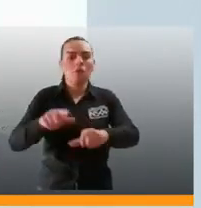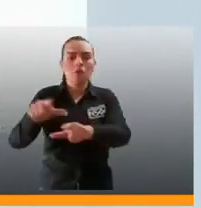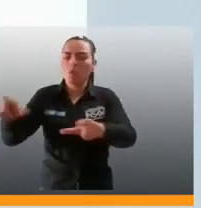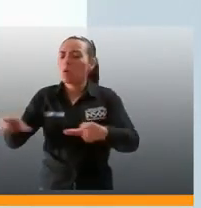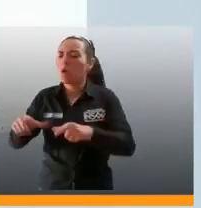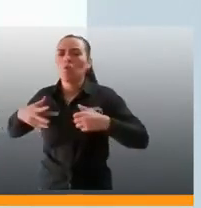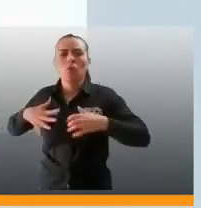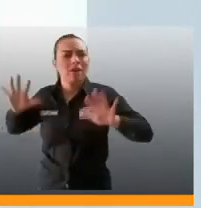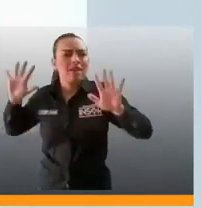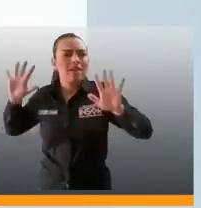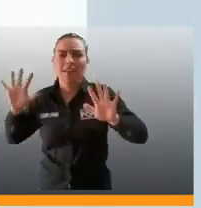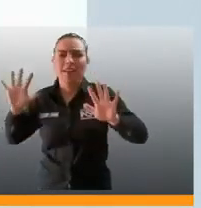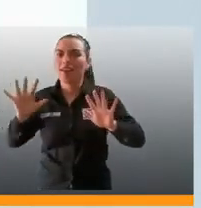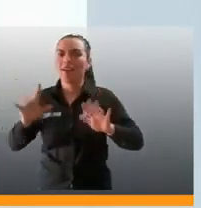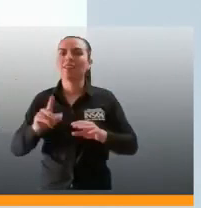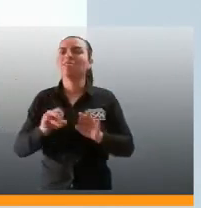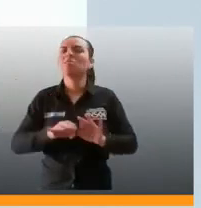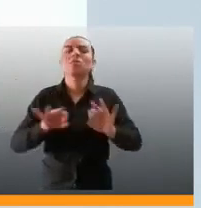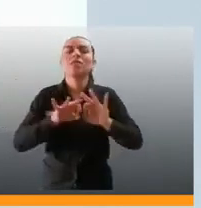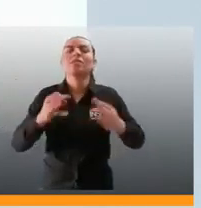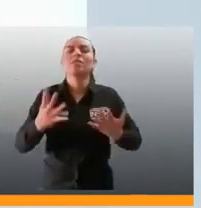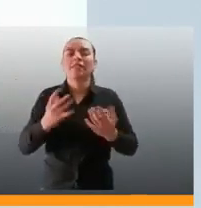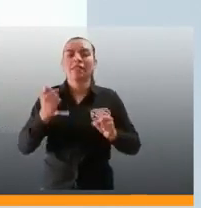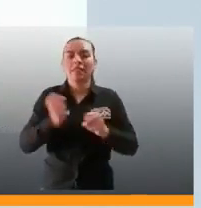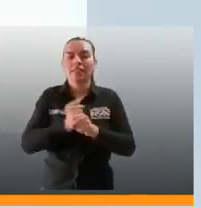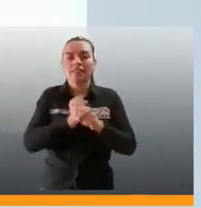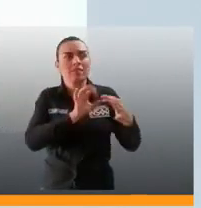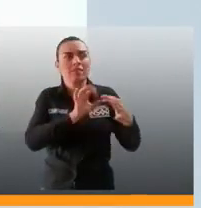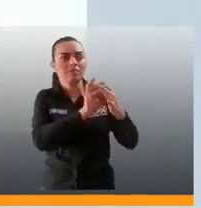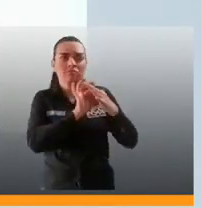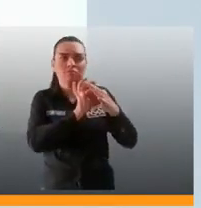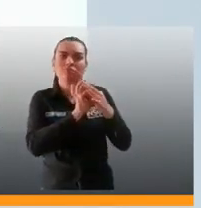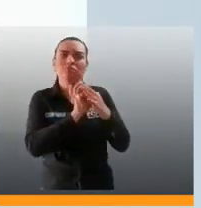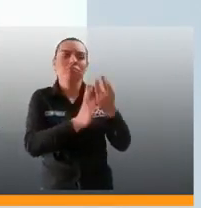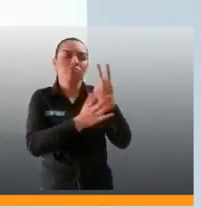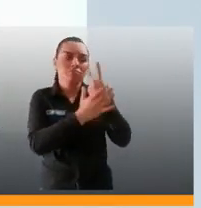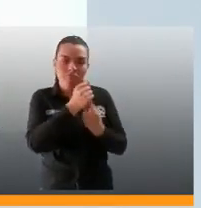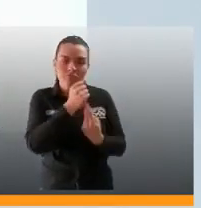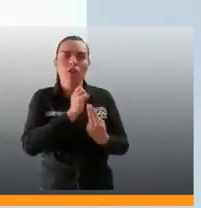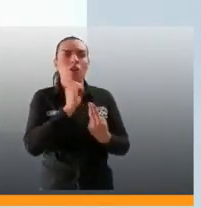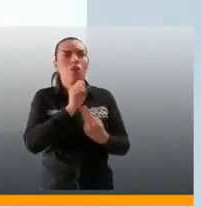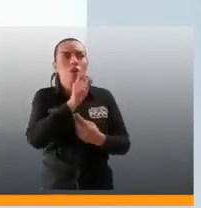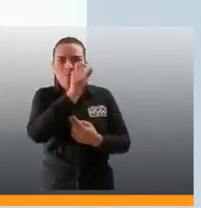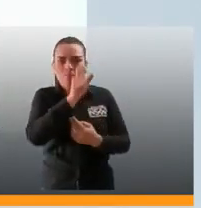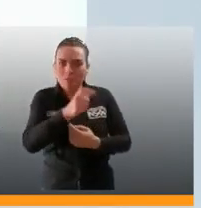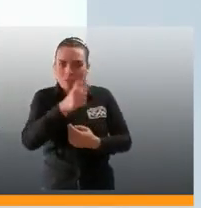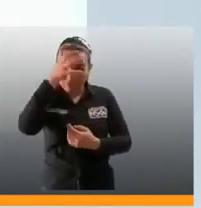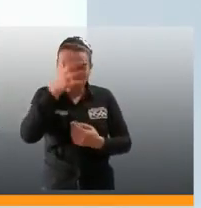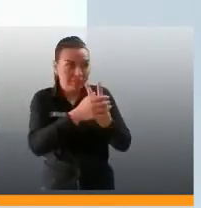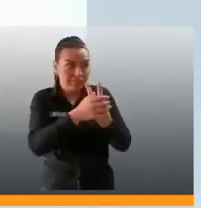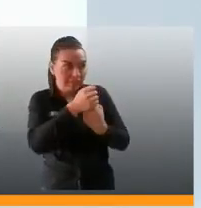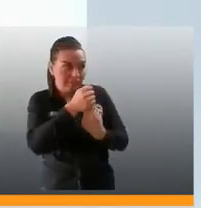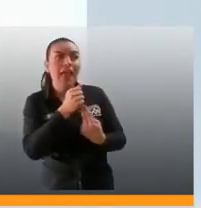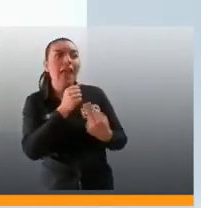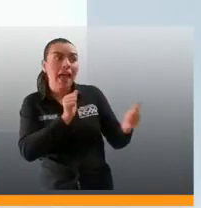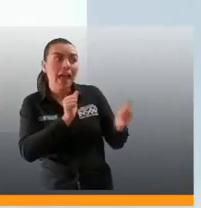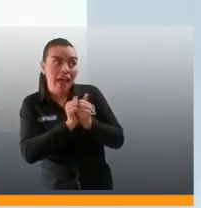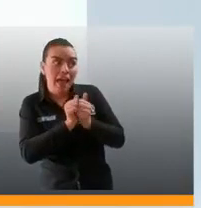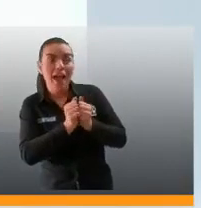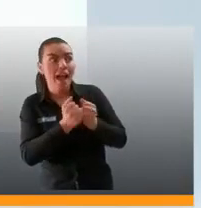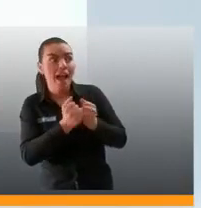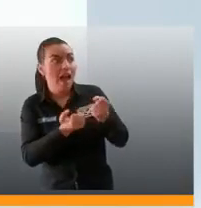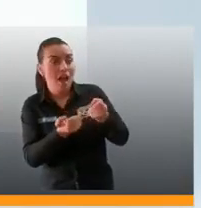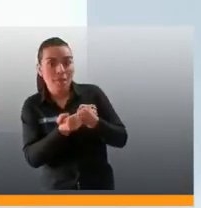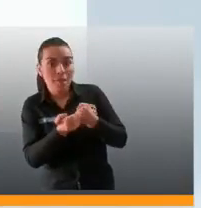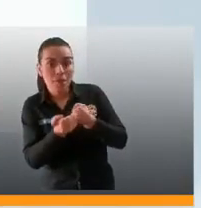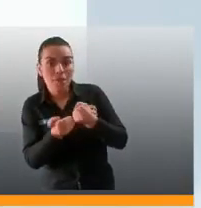través del trabajo colaborativo con nuestros pares o con otros expertos y aprovechando todas esas posibilidades que nos da la Internet,